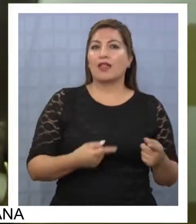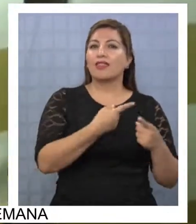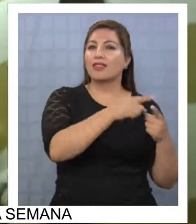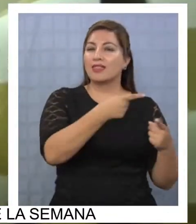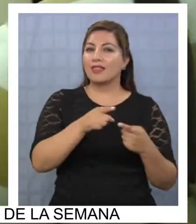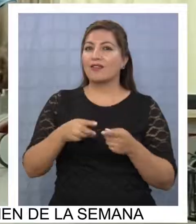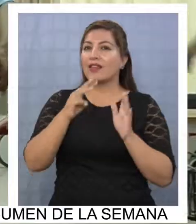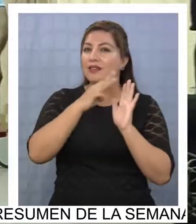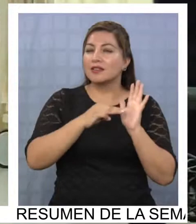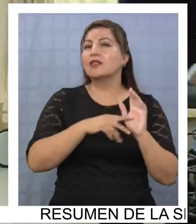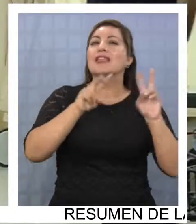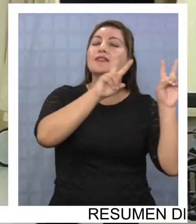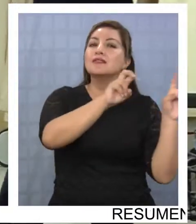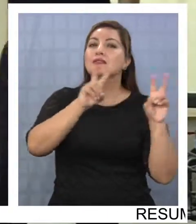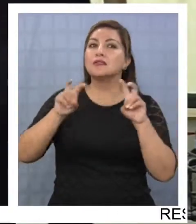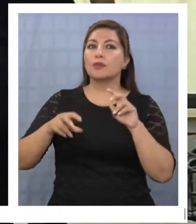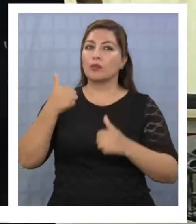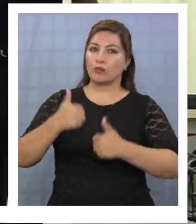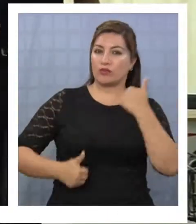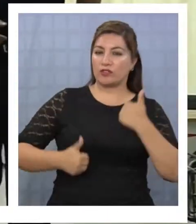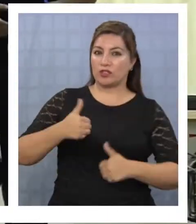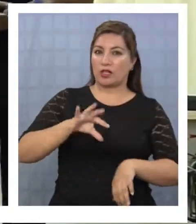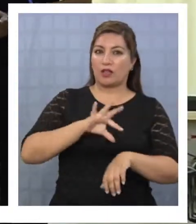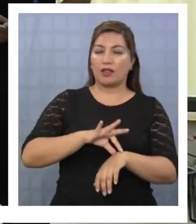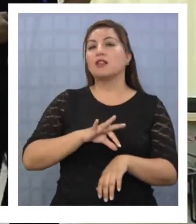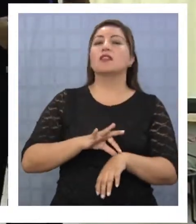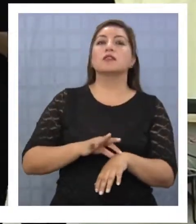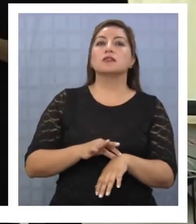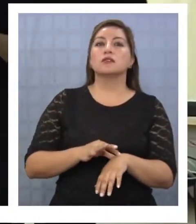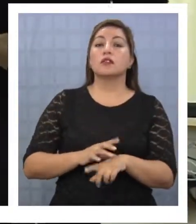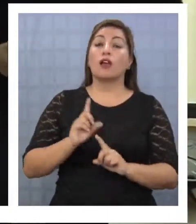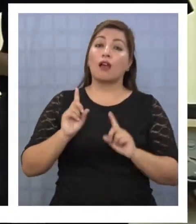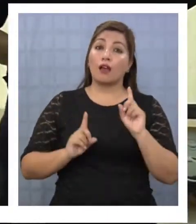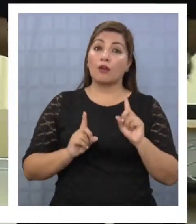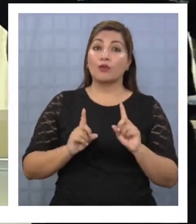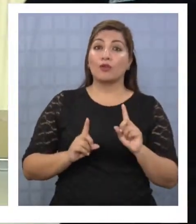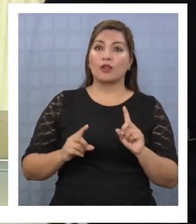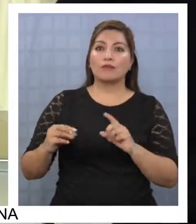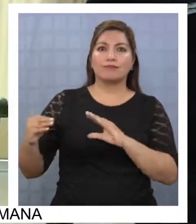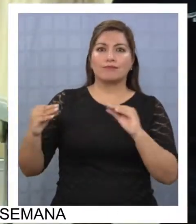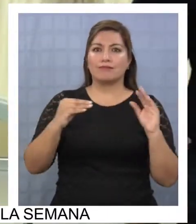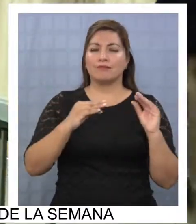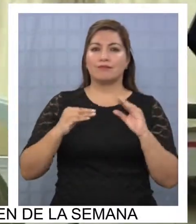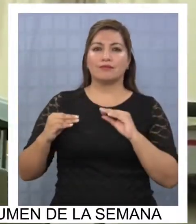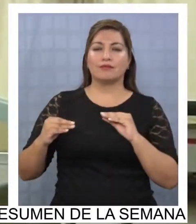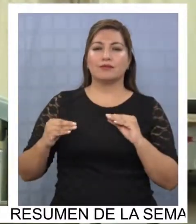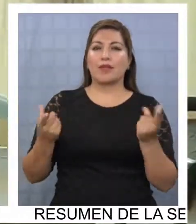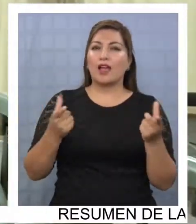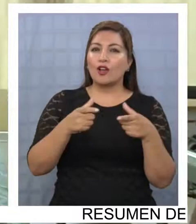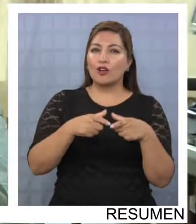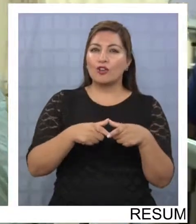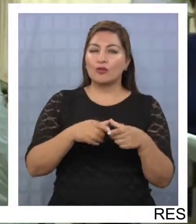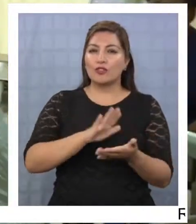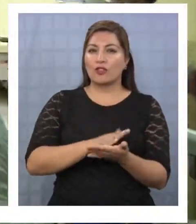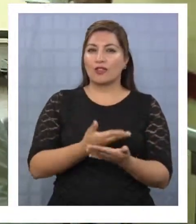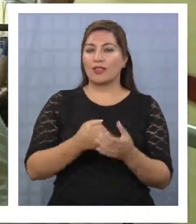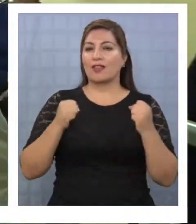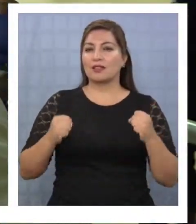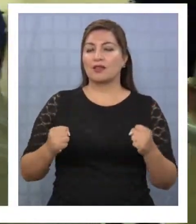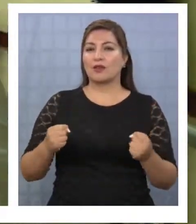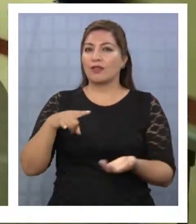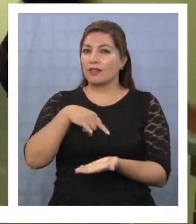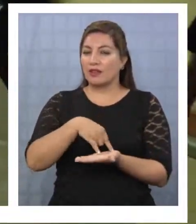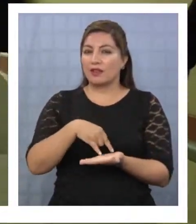sobre profesionales de la salud y que el Ejecutivo ingresó con discusión inmediata a la Comisión de Salud de la Cámara, que la